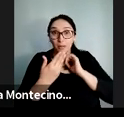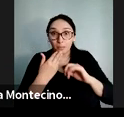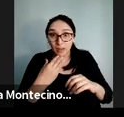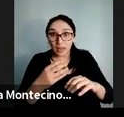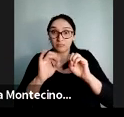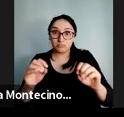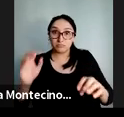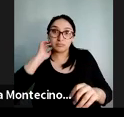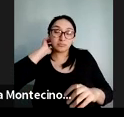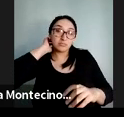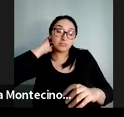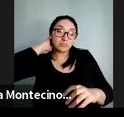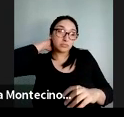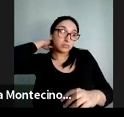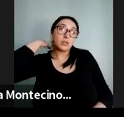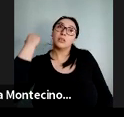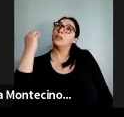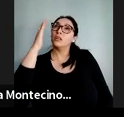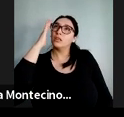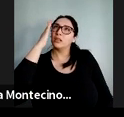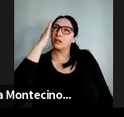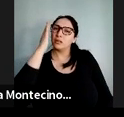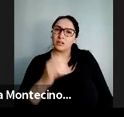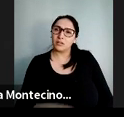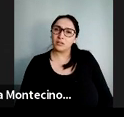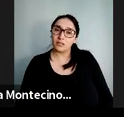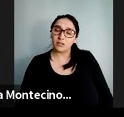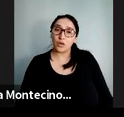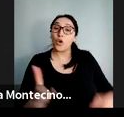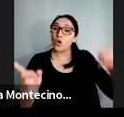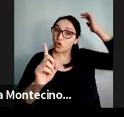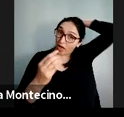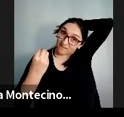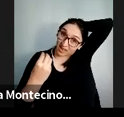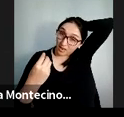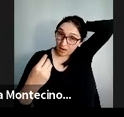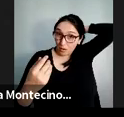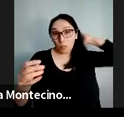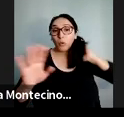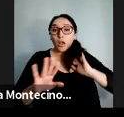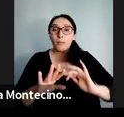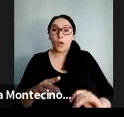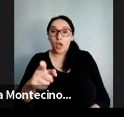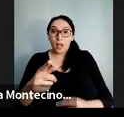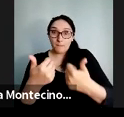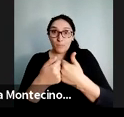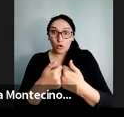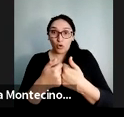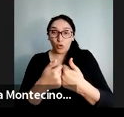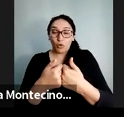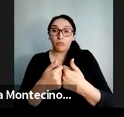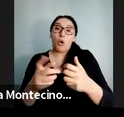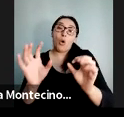hacemos como organización, de que no está bien que tu pareja te obligue, ¿cierto?, a entregar tus contraseñas de cuentas